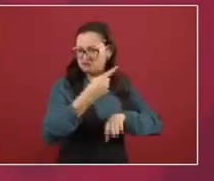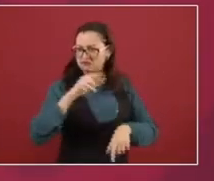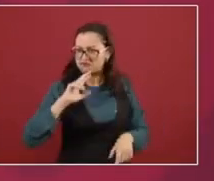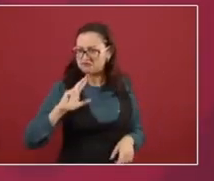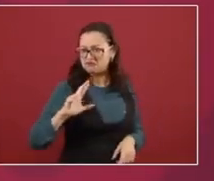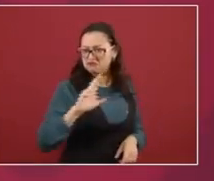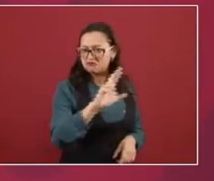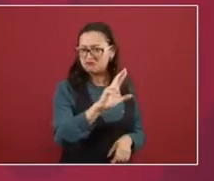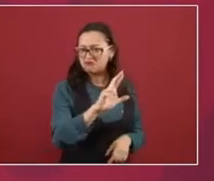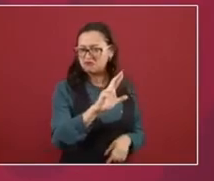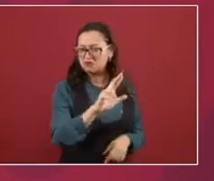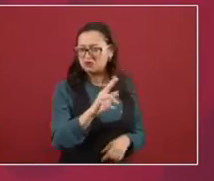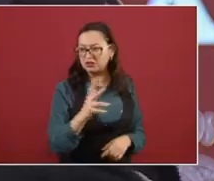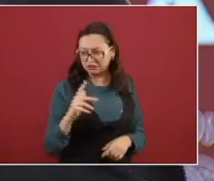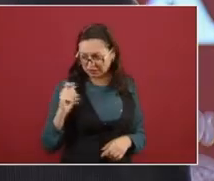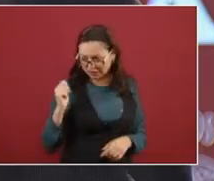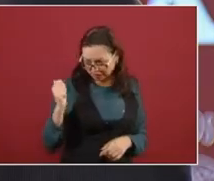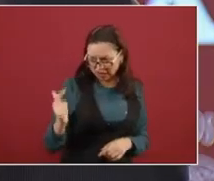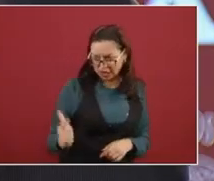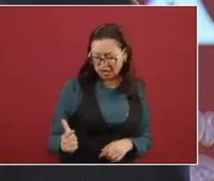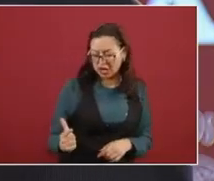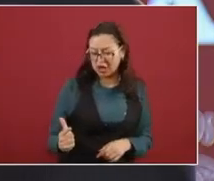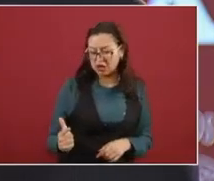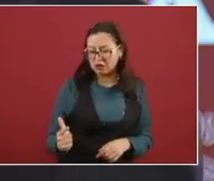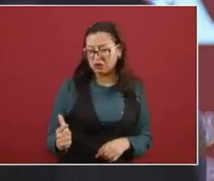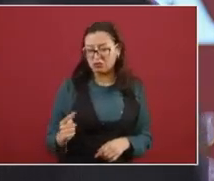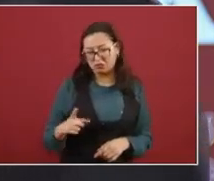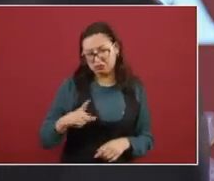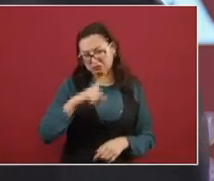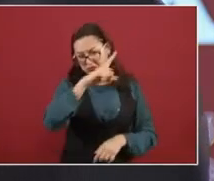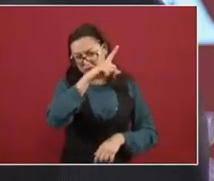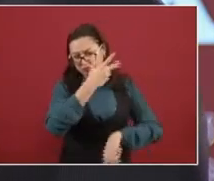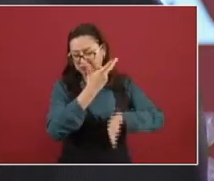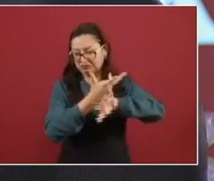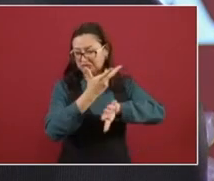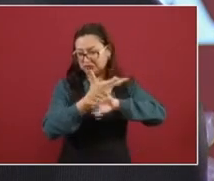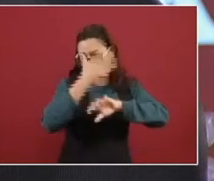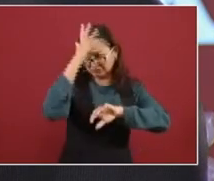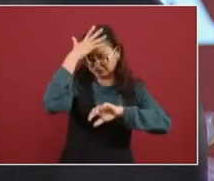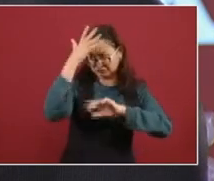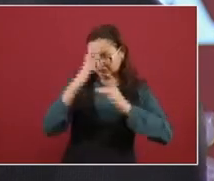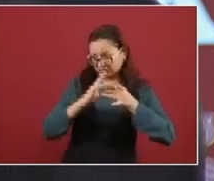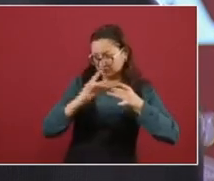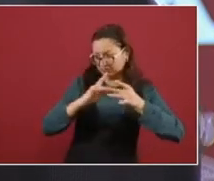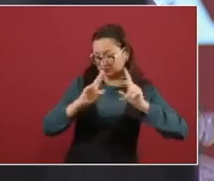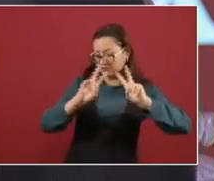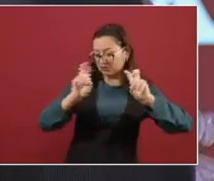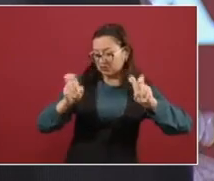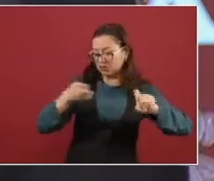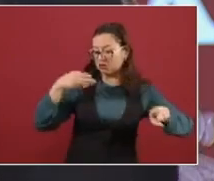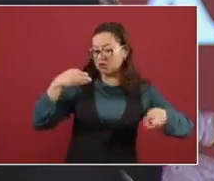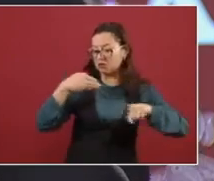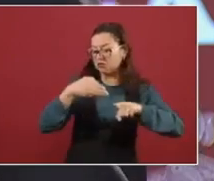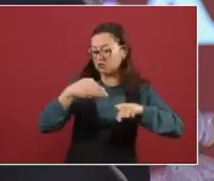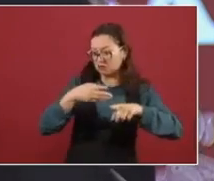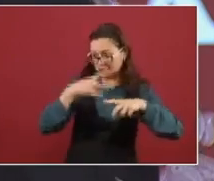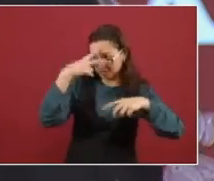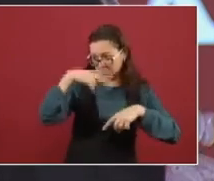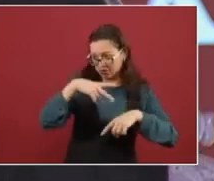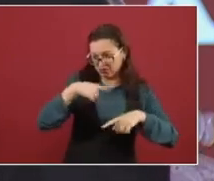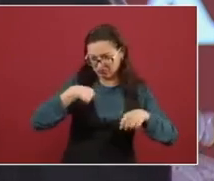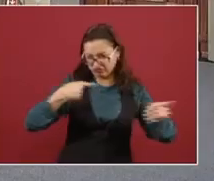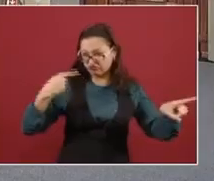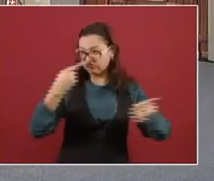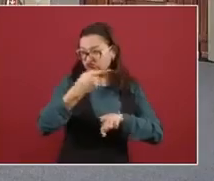cuando se hace mención de México, y me dijeron que